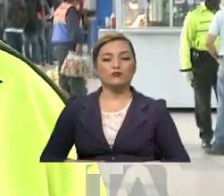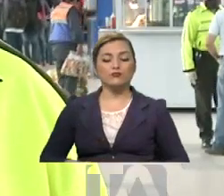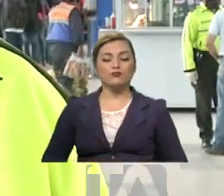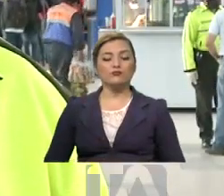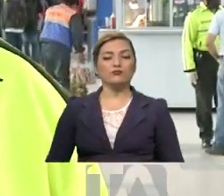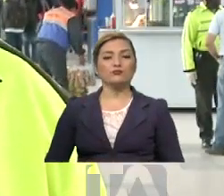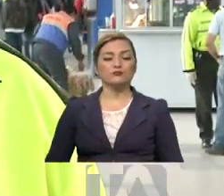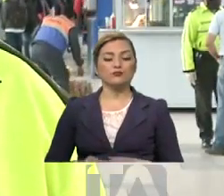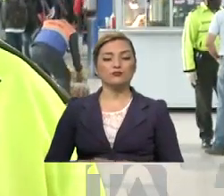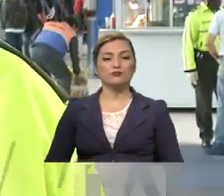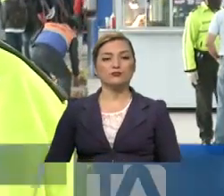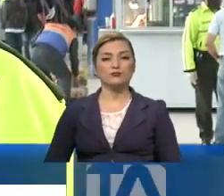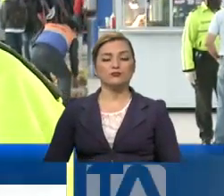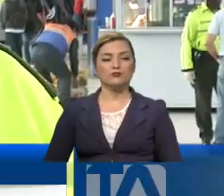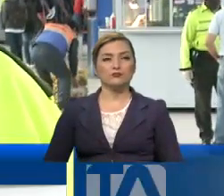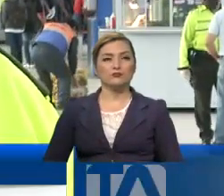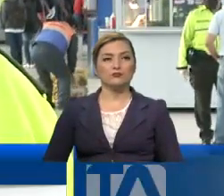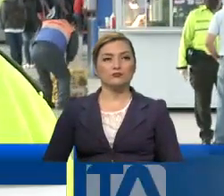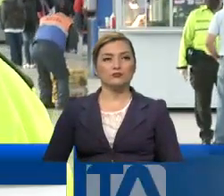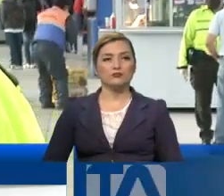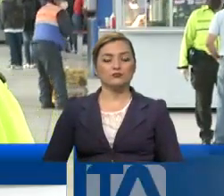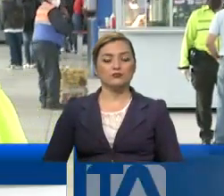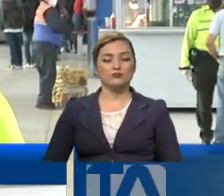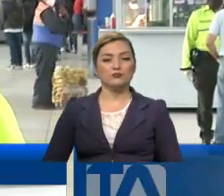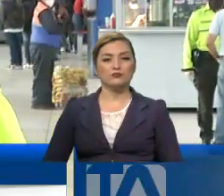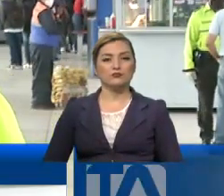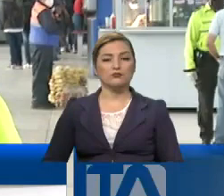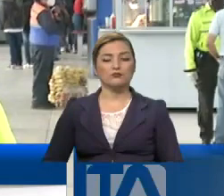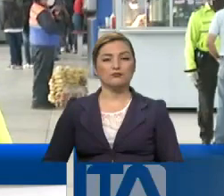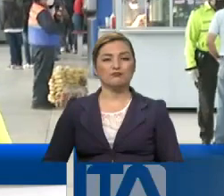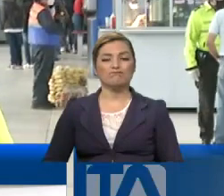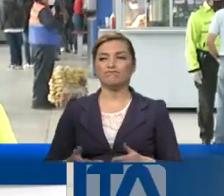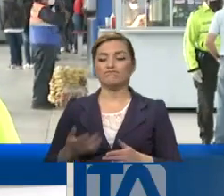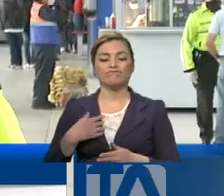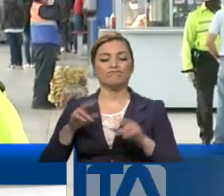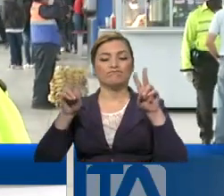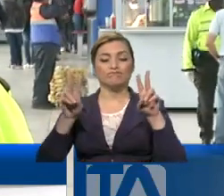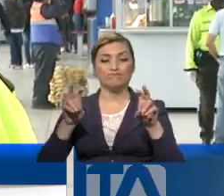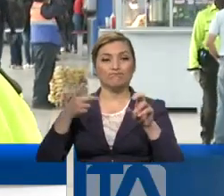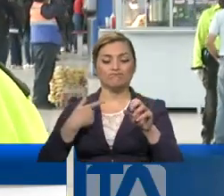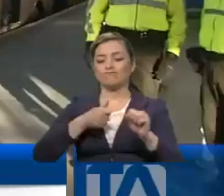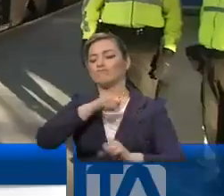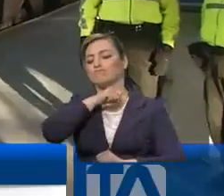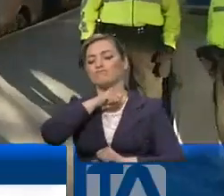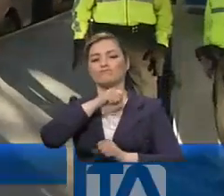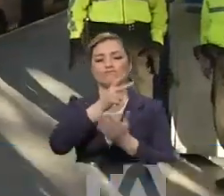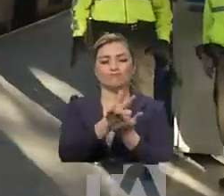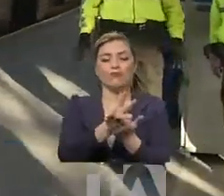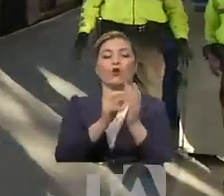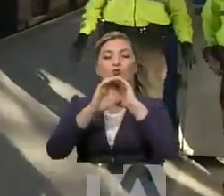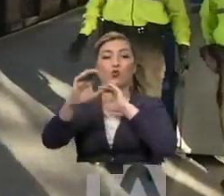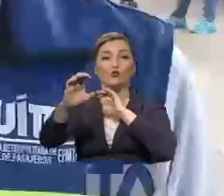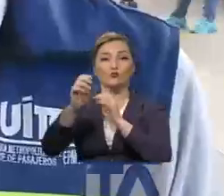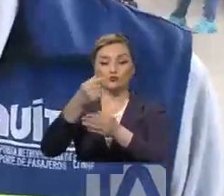se estén dando actos delictivos, tanto en las estaciones como en los buses ya propiamente dicho. El gerente